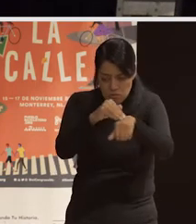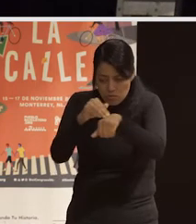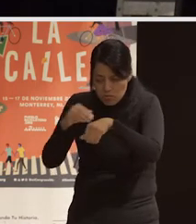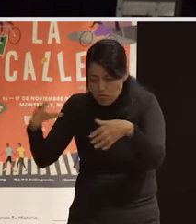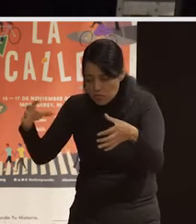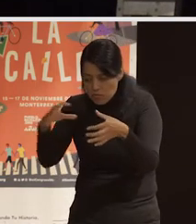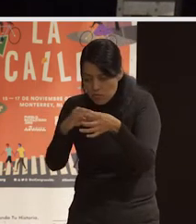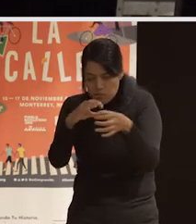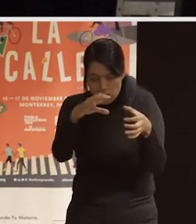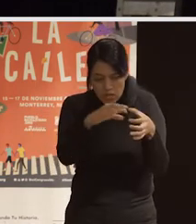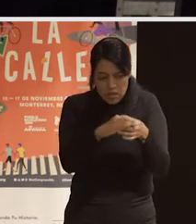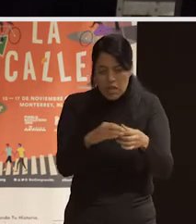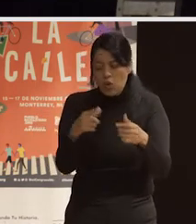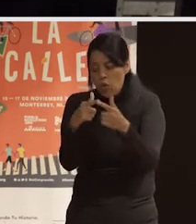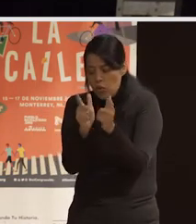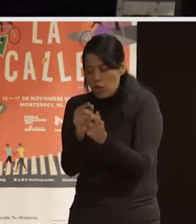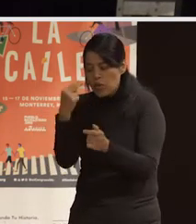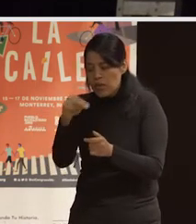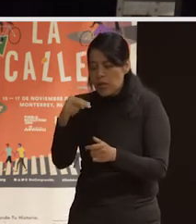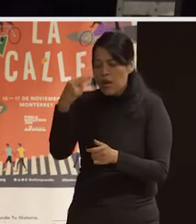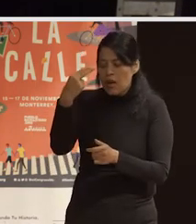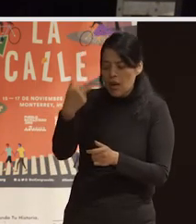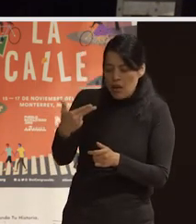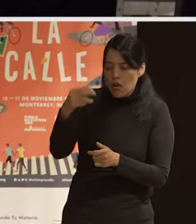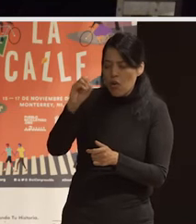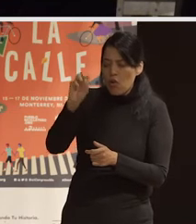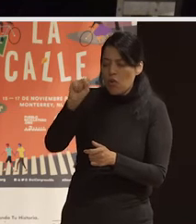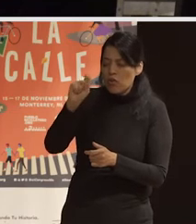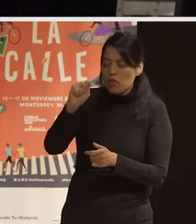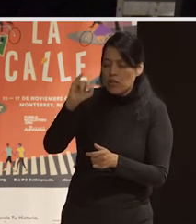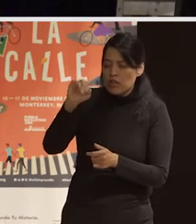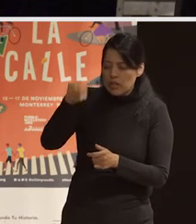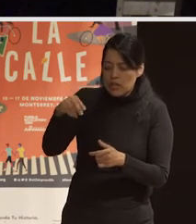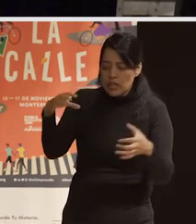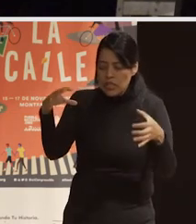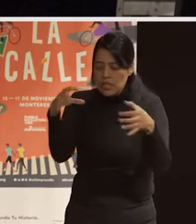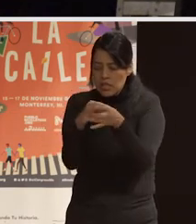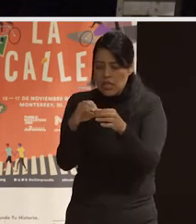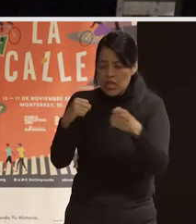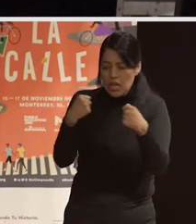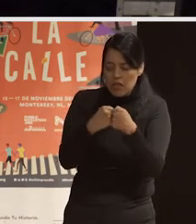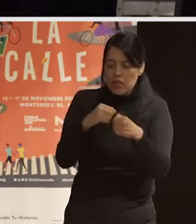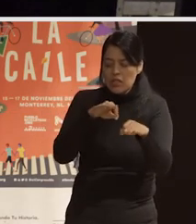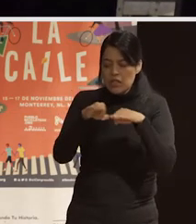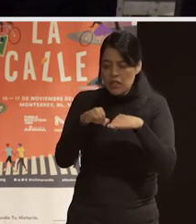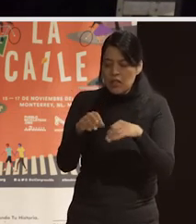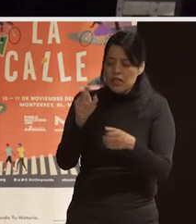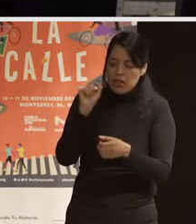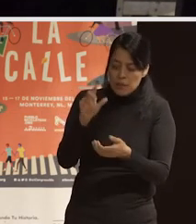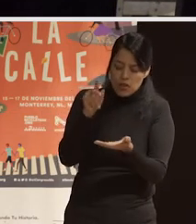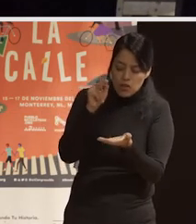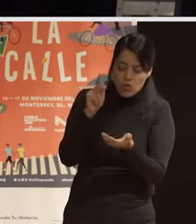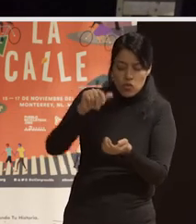llama a usted en tan cerca de la frontera que trabaja con otra organización de piedras negras que se llama el